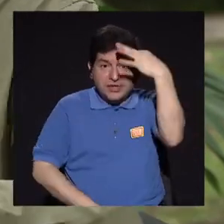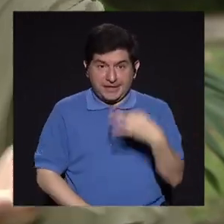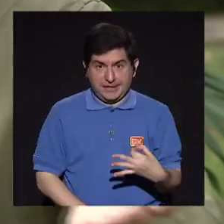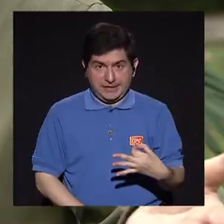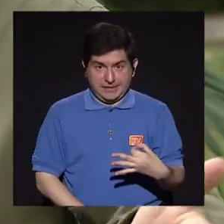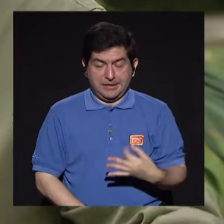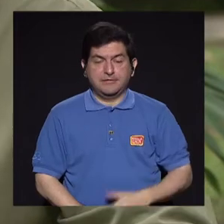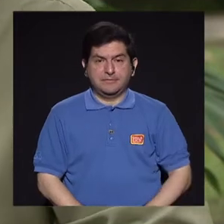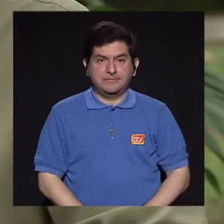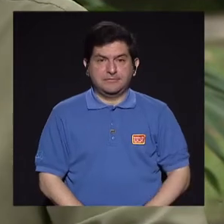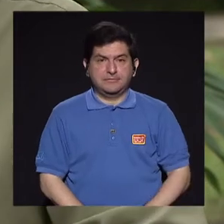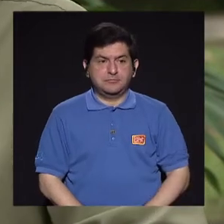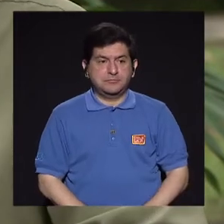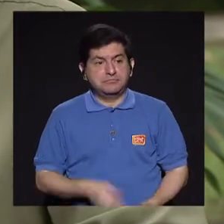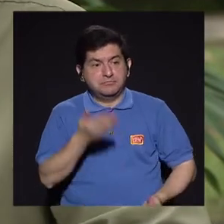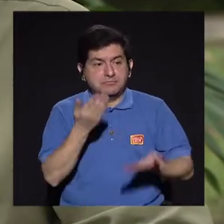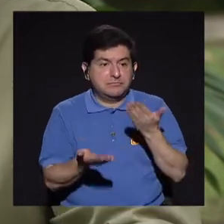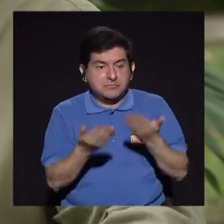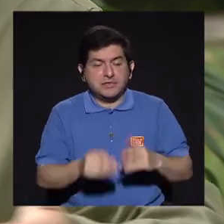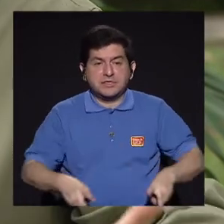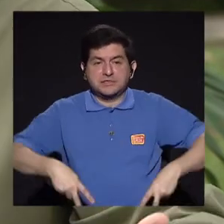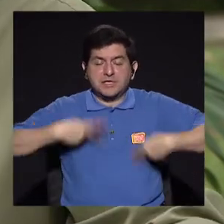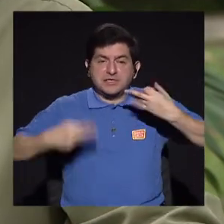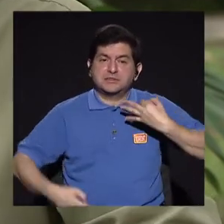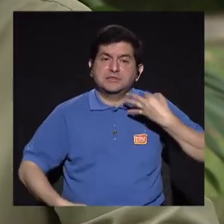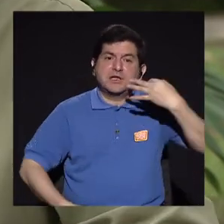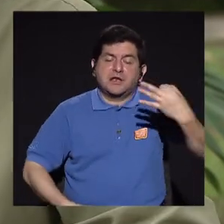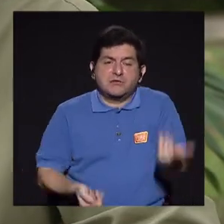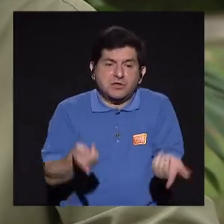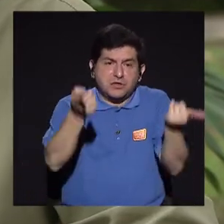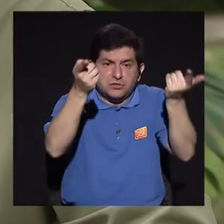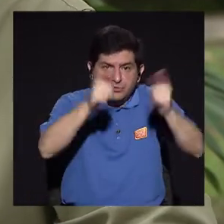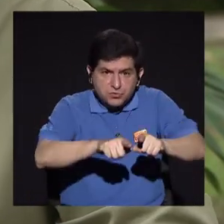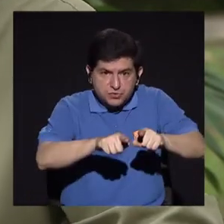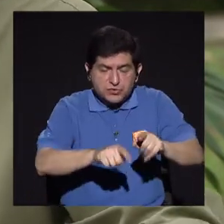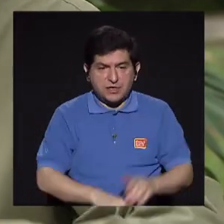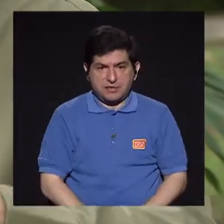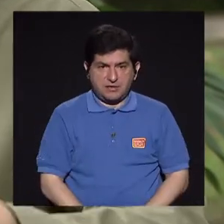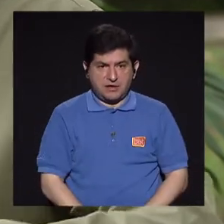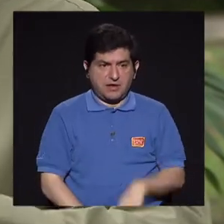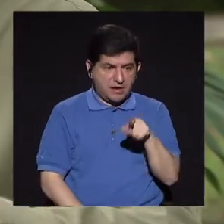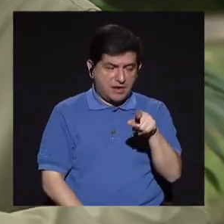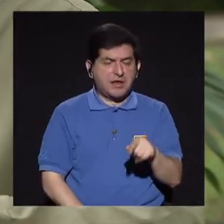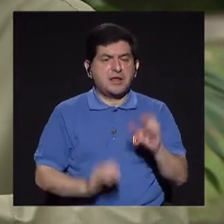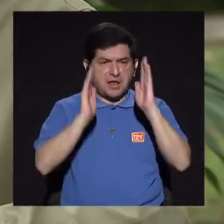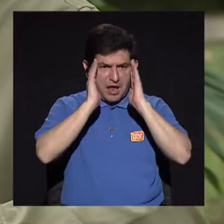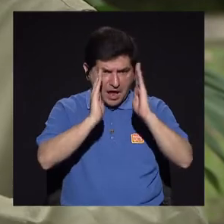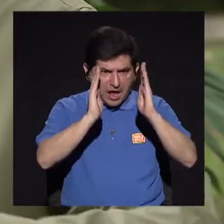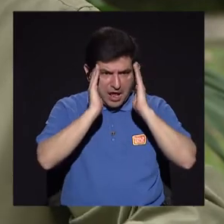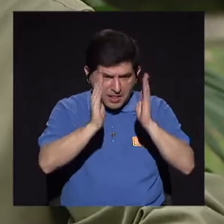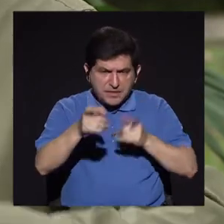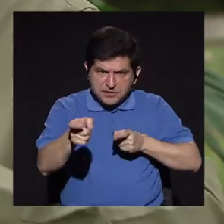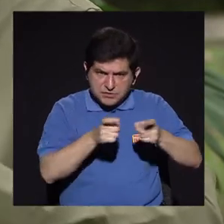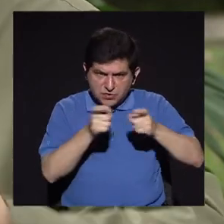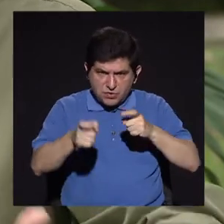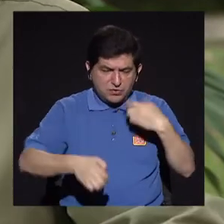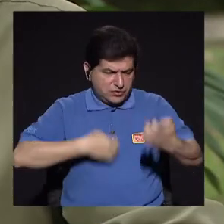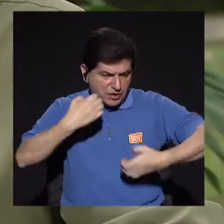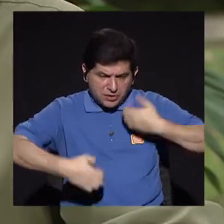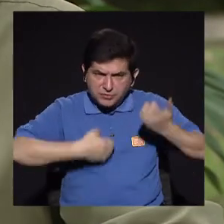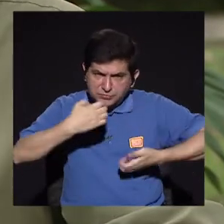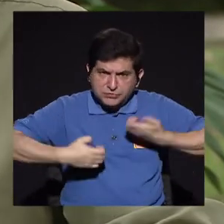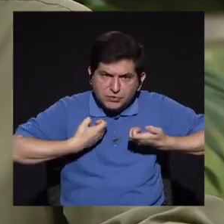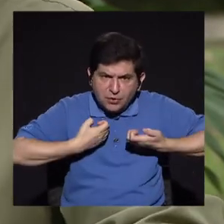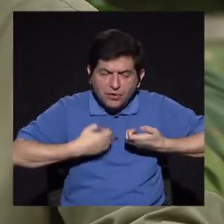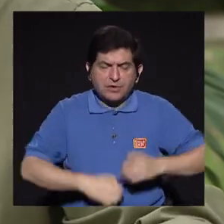imaginar en la práctica, en la vida cotidiana, que sea susceptible de abordarlo mediante el manejo de estados